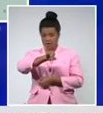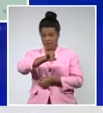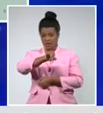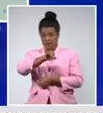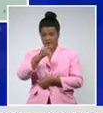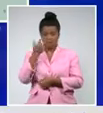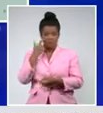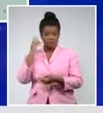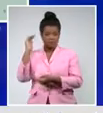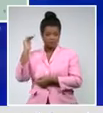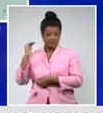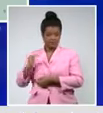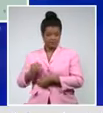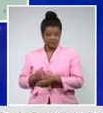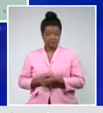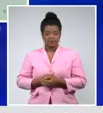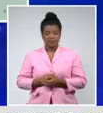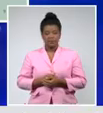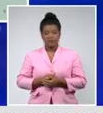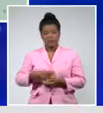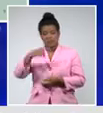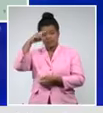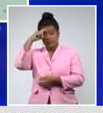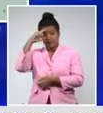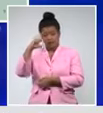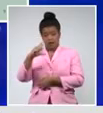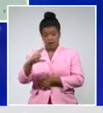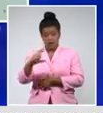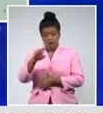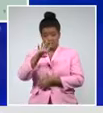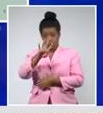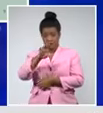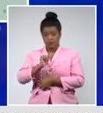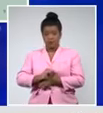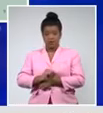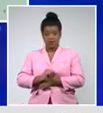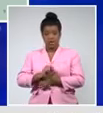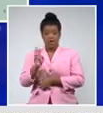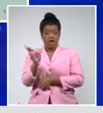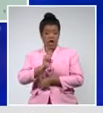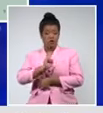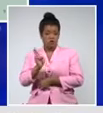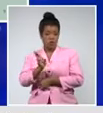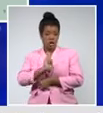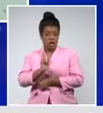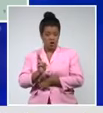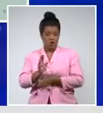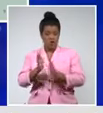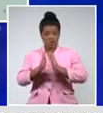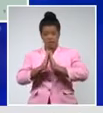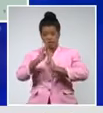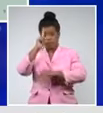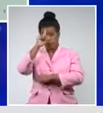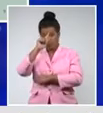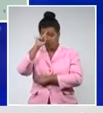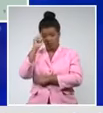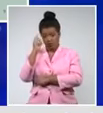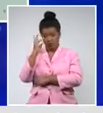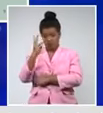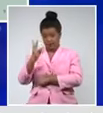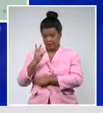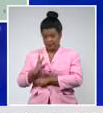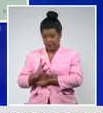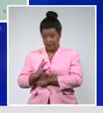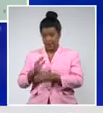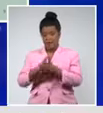el municipio Santa Clara con 4, Ranchuelo y Santo Domingo con 3 cada uno,